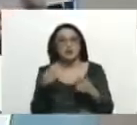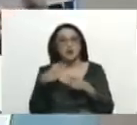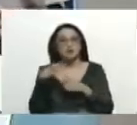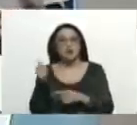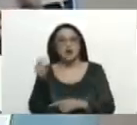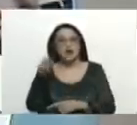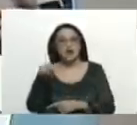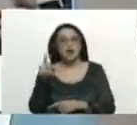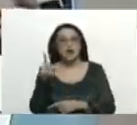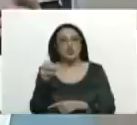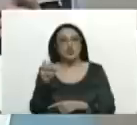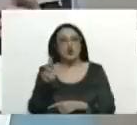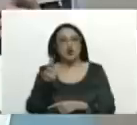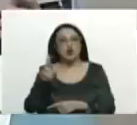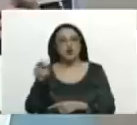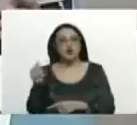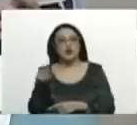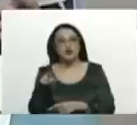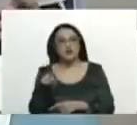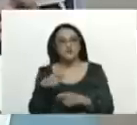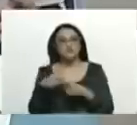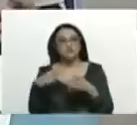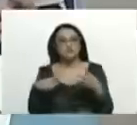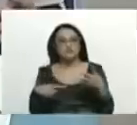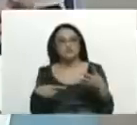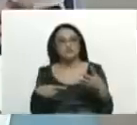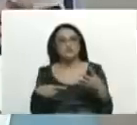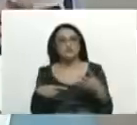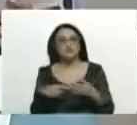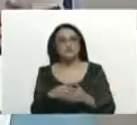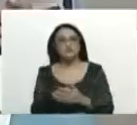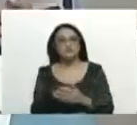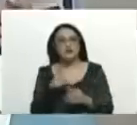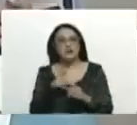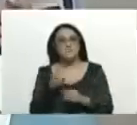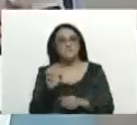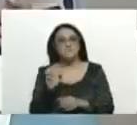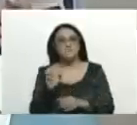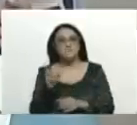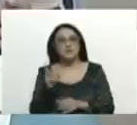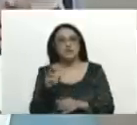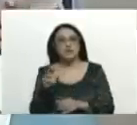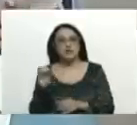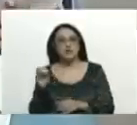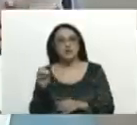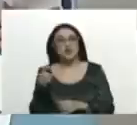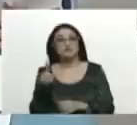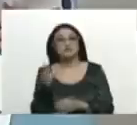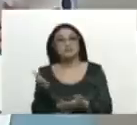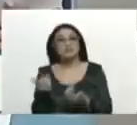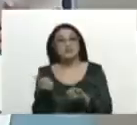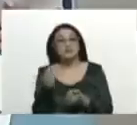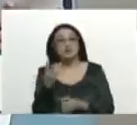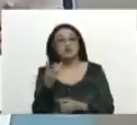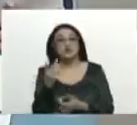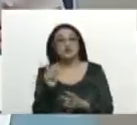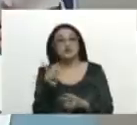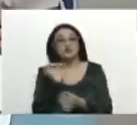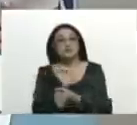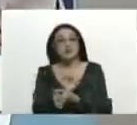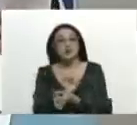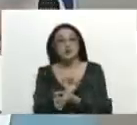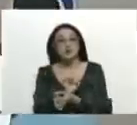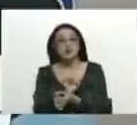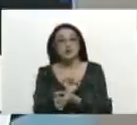duro felguera y monoboya Pedro León y se le ha solicitado tres órdenes de aprehensión